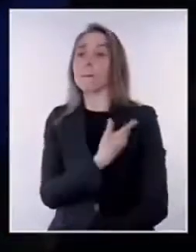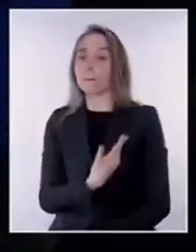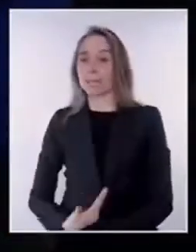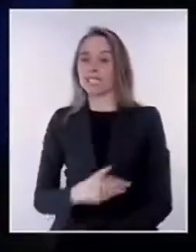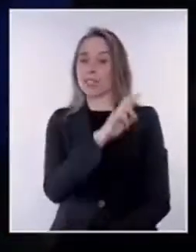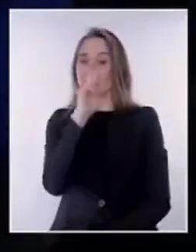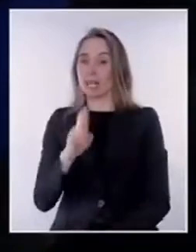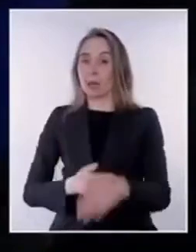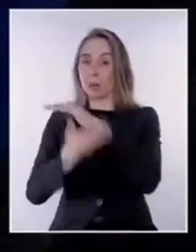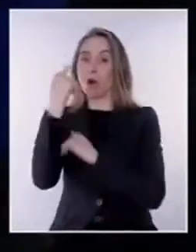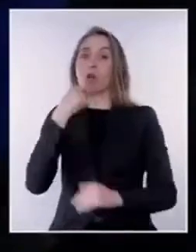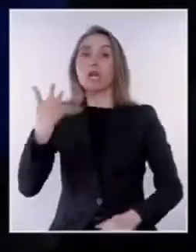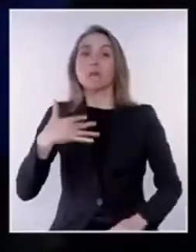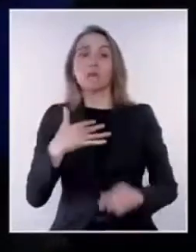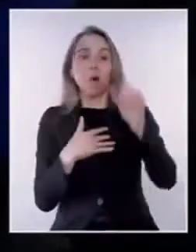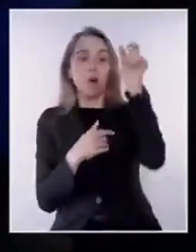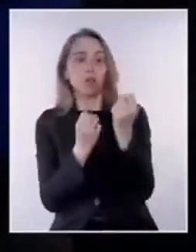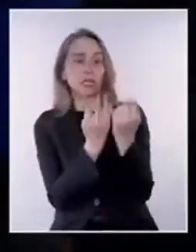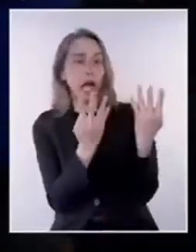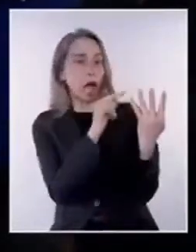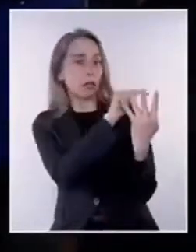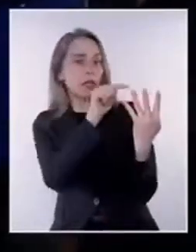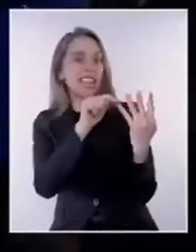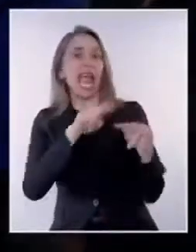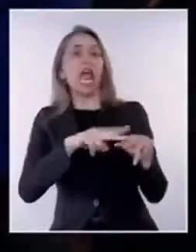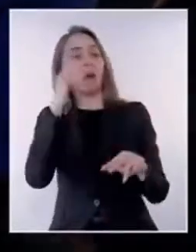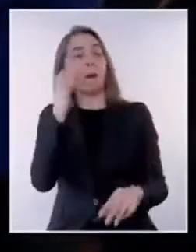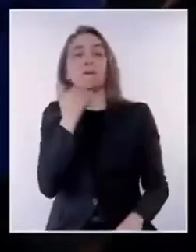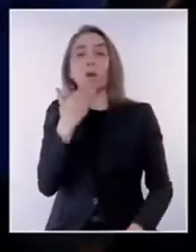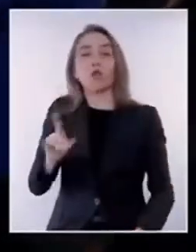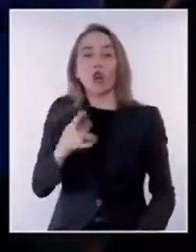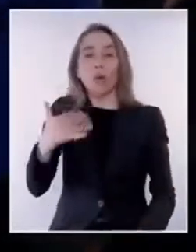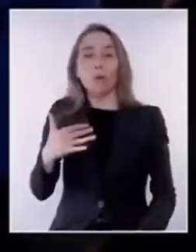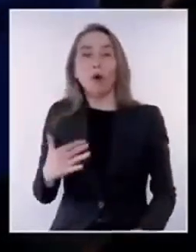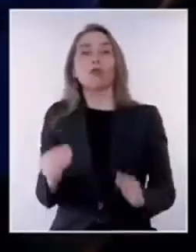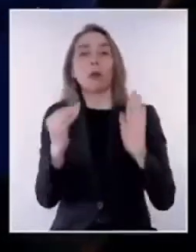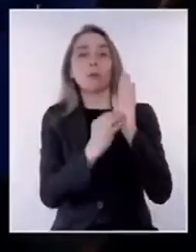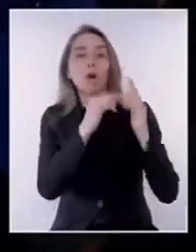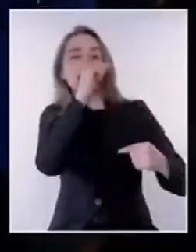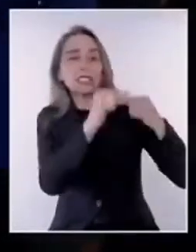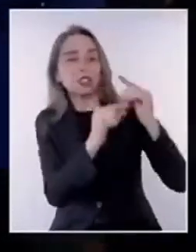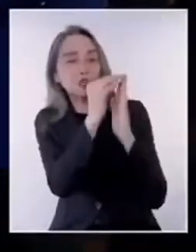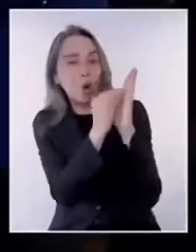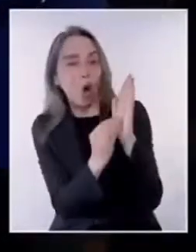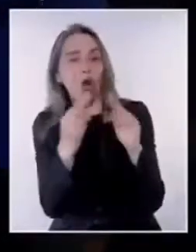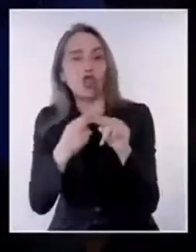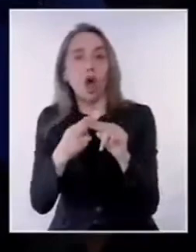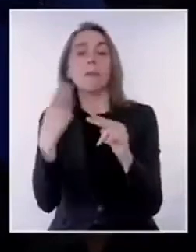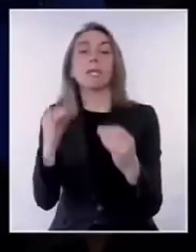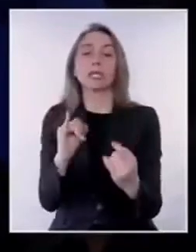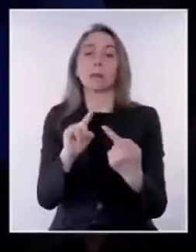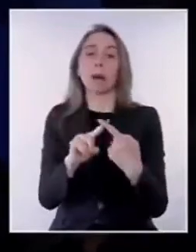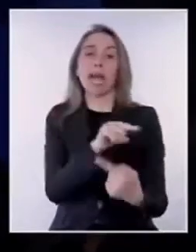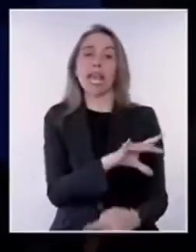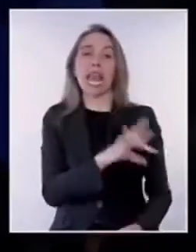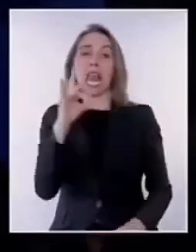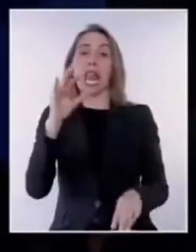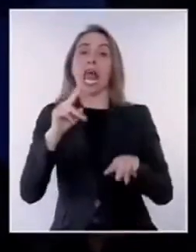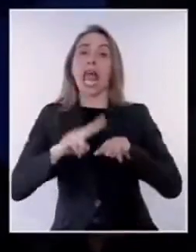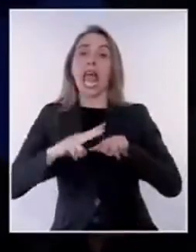República reivindica la figura de varios héroes y son incluidos nuevamente en los anales y se reconoce su participación, ya que él fue nombrado